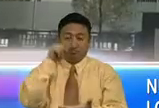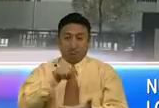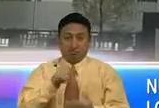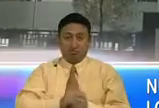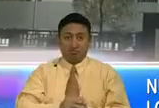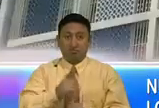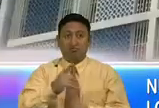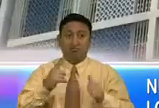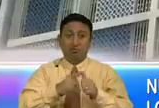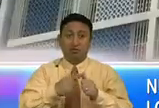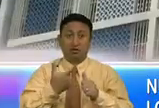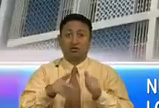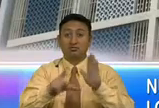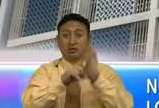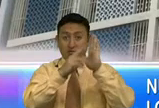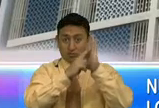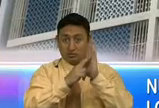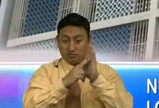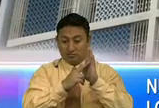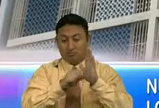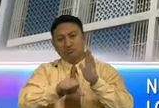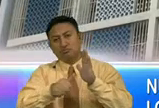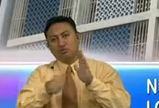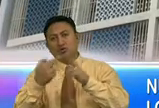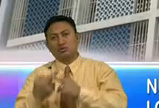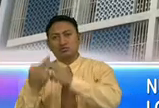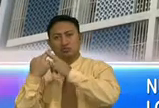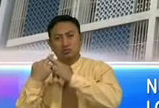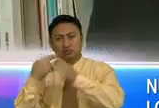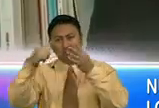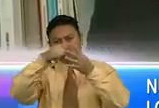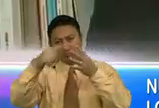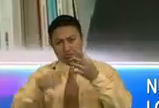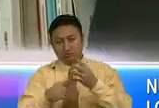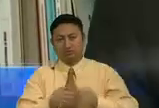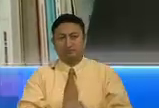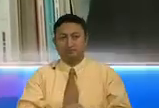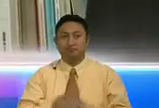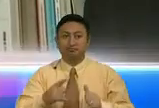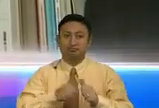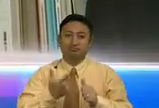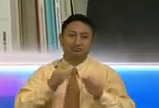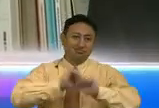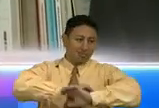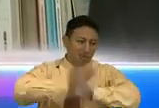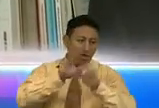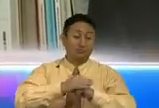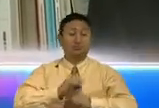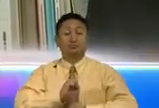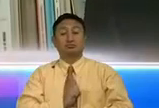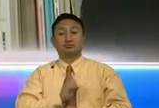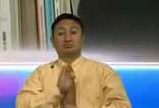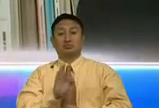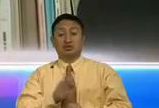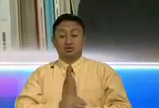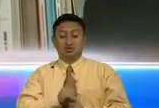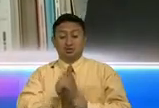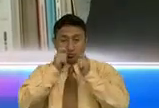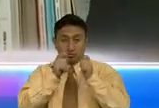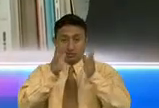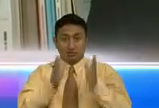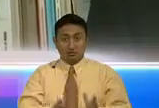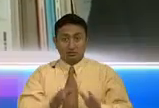además de lo requerido por la ley, con varias particularidades más. Transparencia, ¿no es cierto? Ética. Un fiscal general del